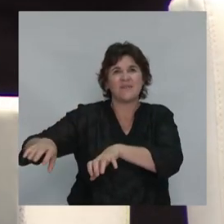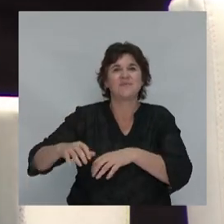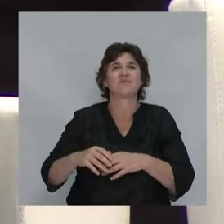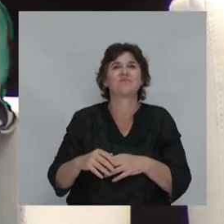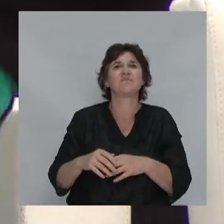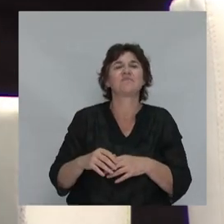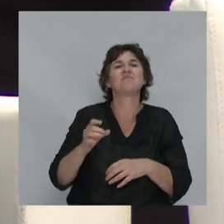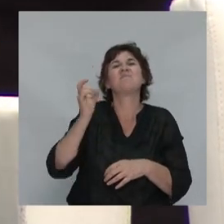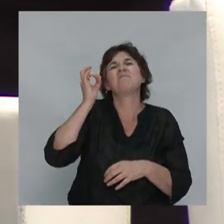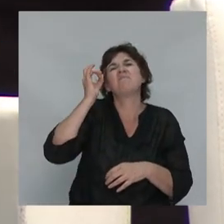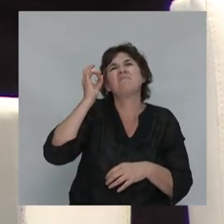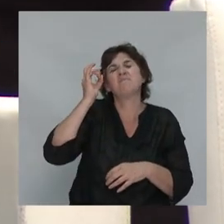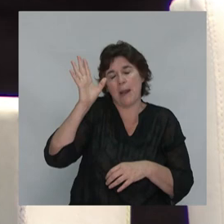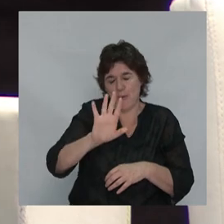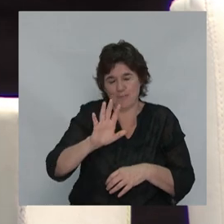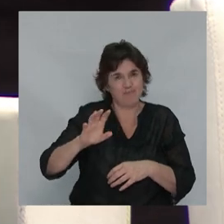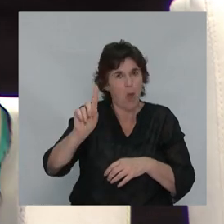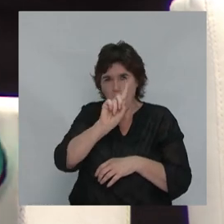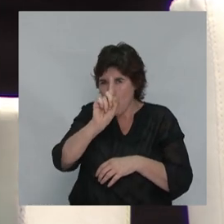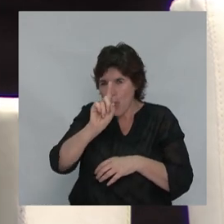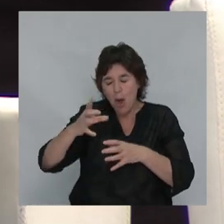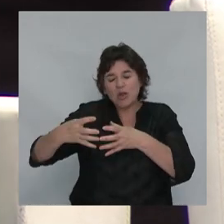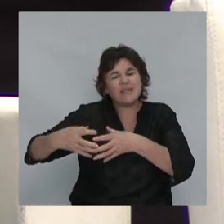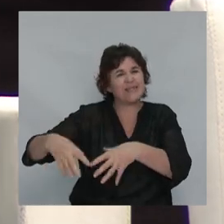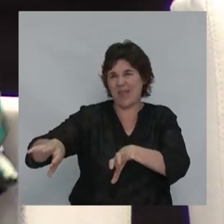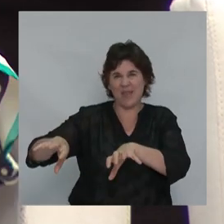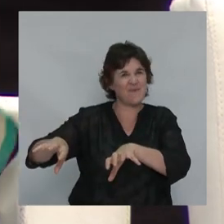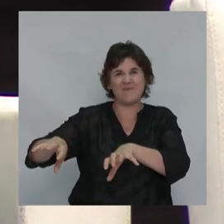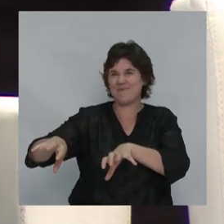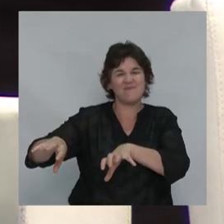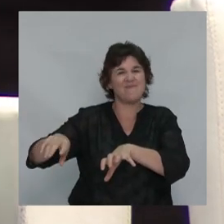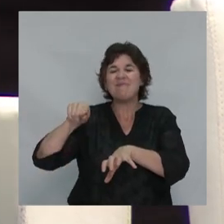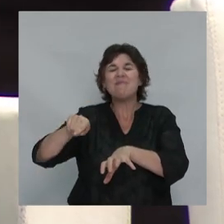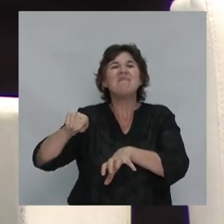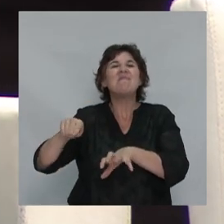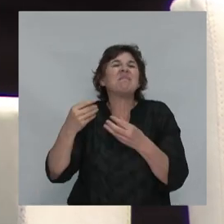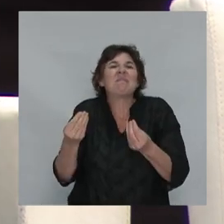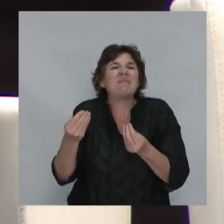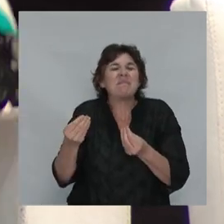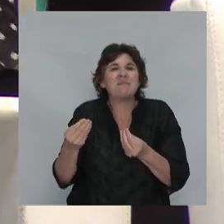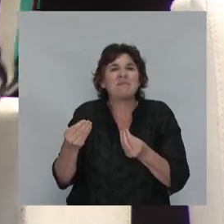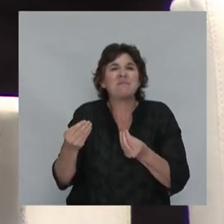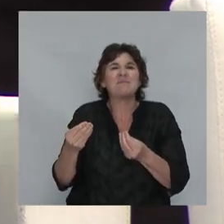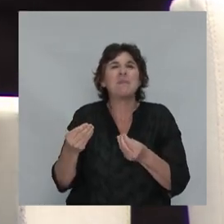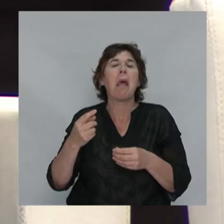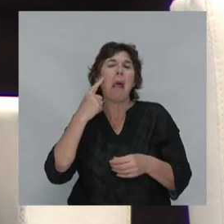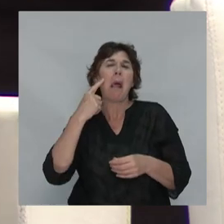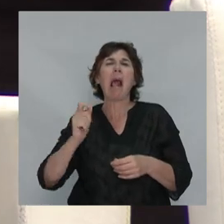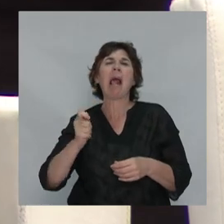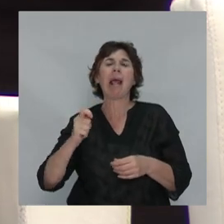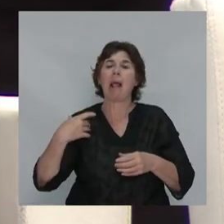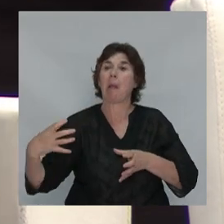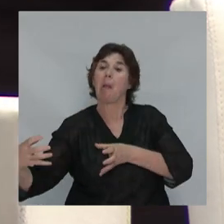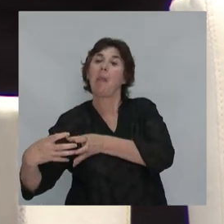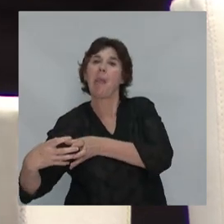La derecha no se divide. La derecha encuentra claramente cómo juntarse y